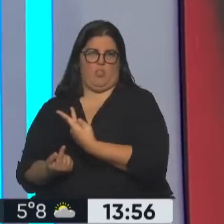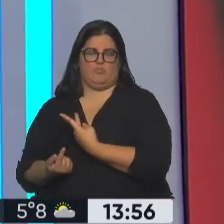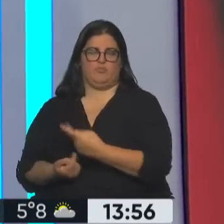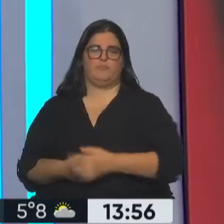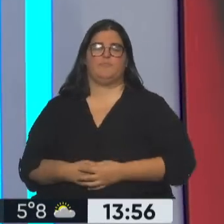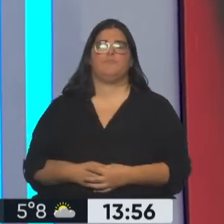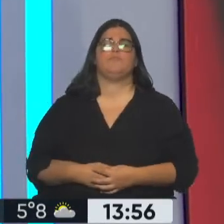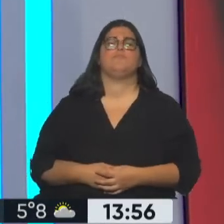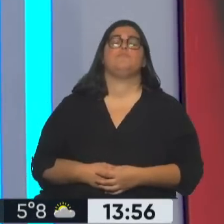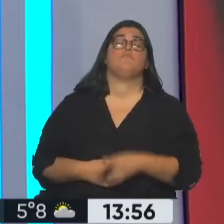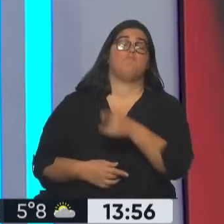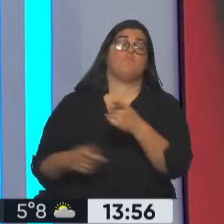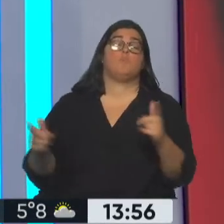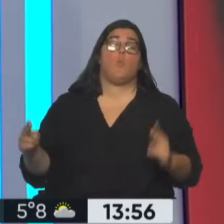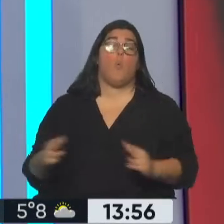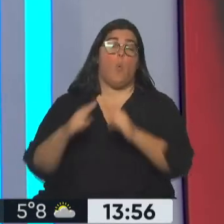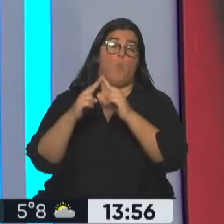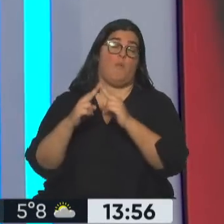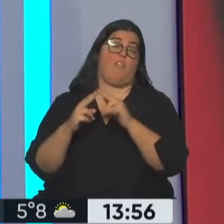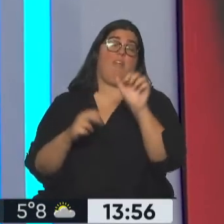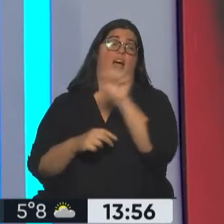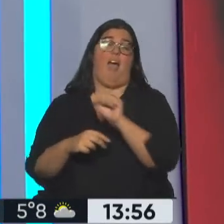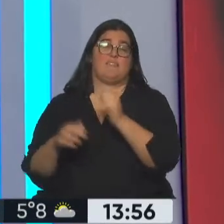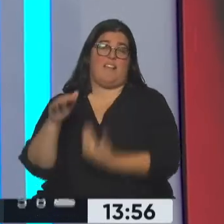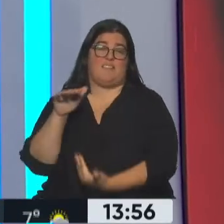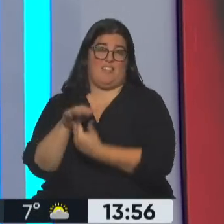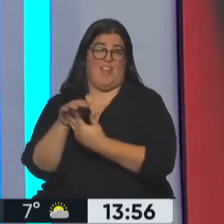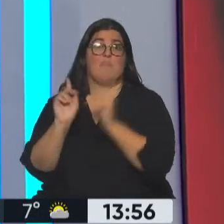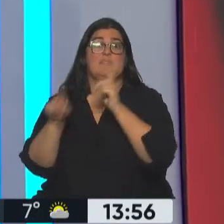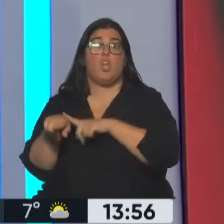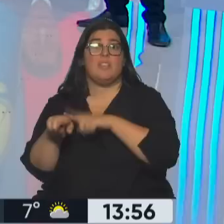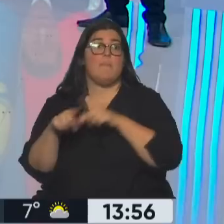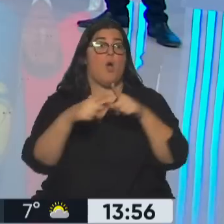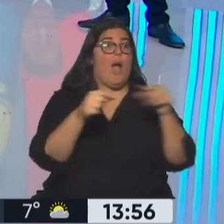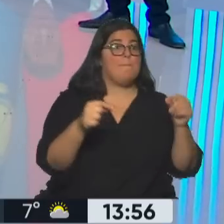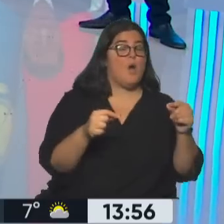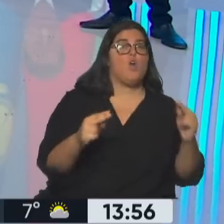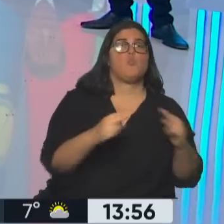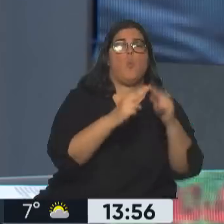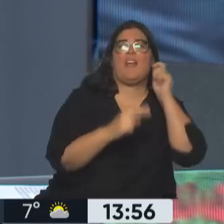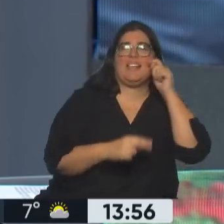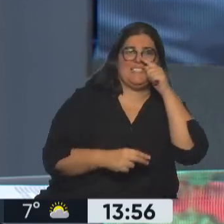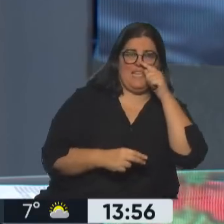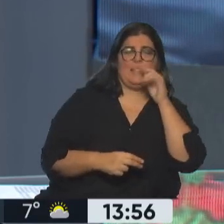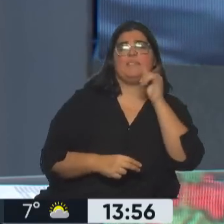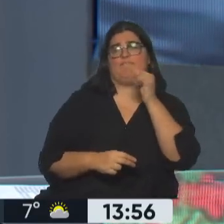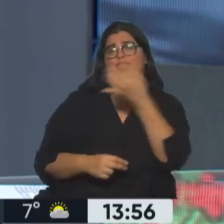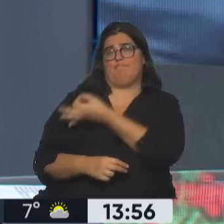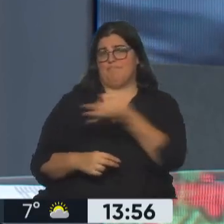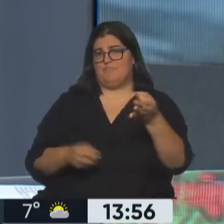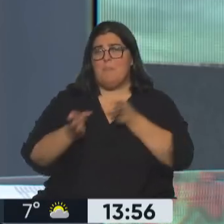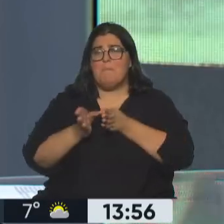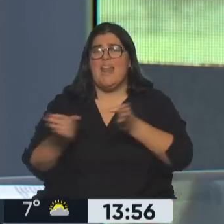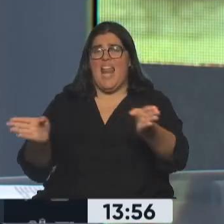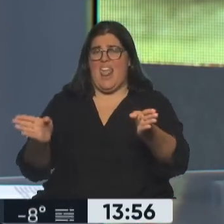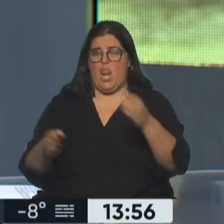Bueno, esta cumbre de Asia Central en China mientras se desarrolla el G7 en Japón. Exactamente, en paralelo, bueno, recordemos, son